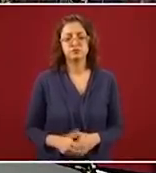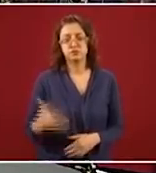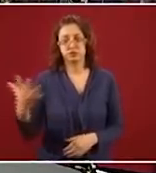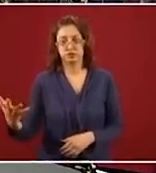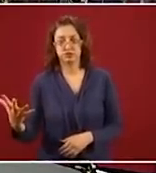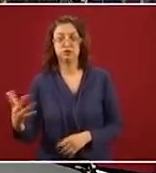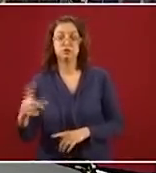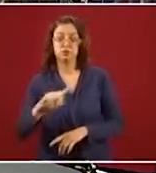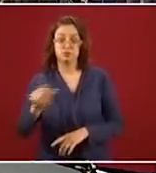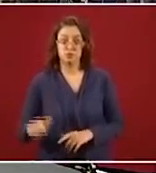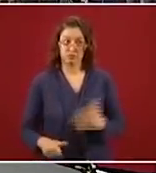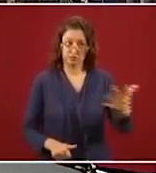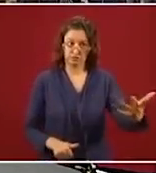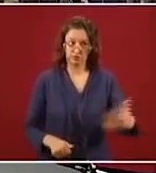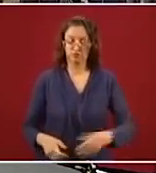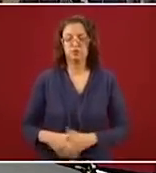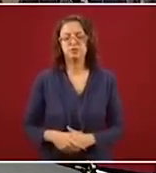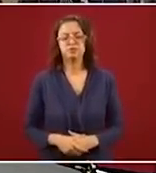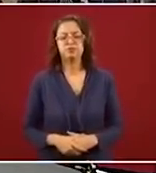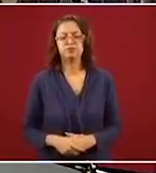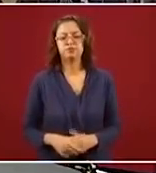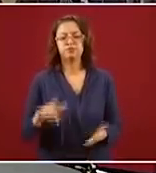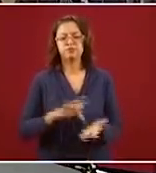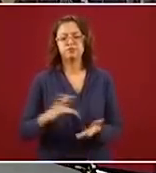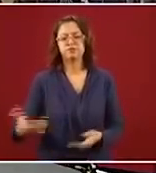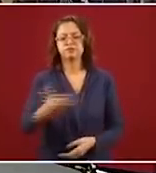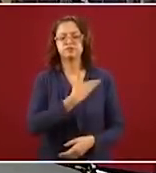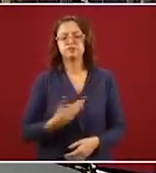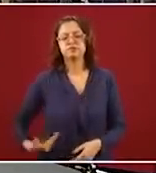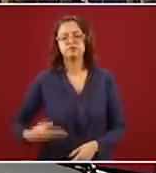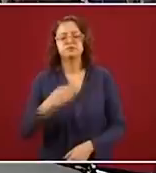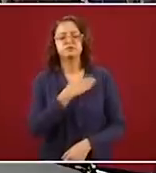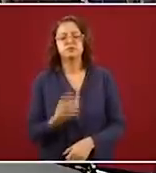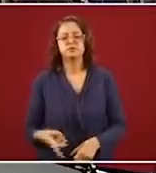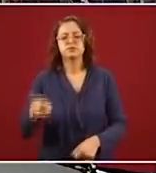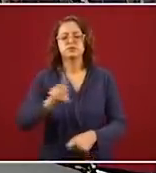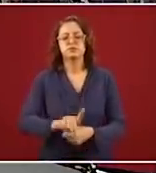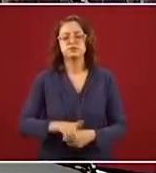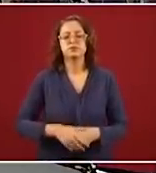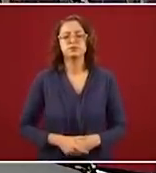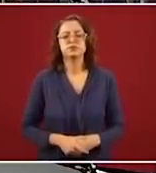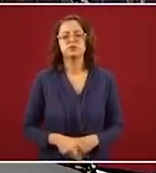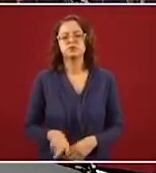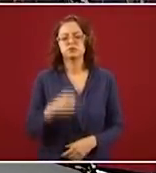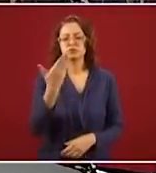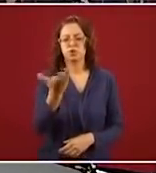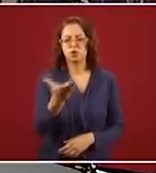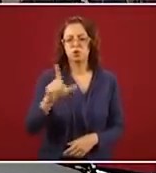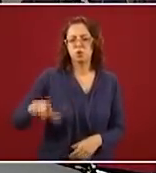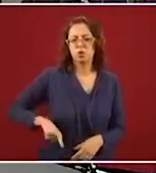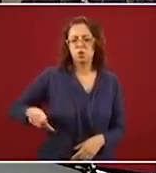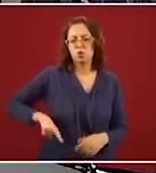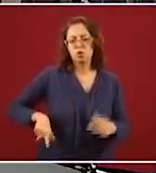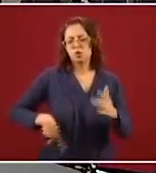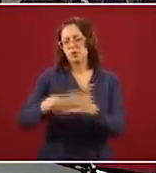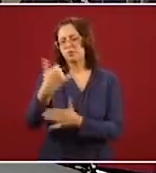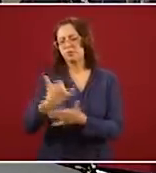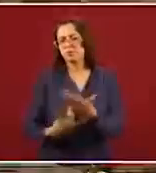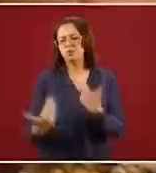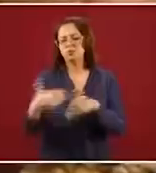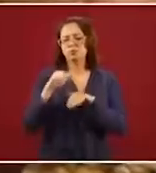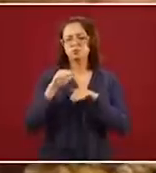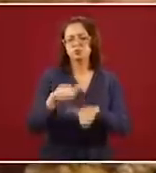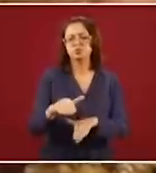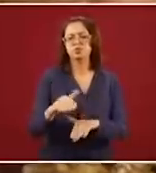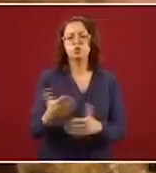para. Gracias, presidente. Buenos días. Quería preguntarle qué proyecto tiene su gobierno para el tema de la explotación